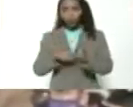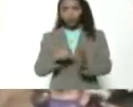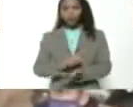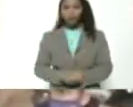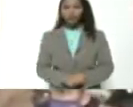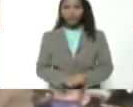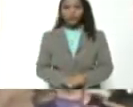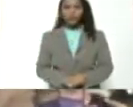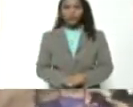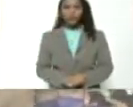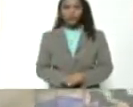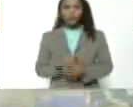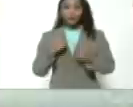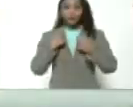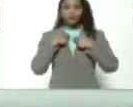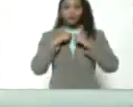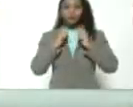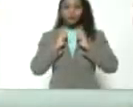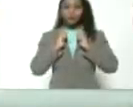Aristóbulo.